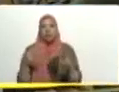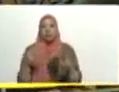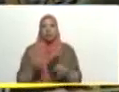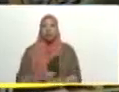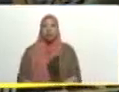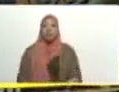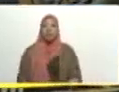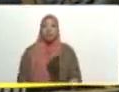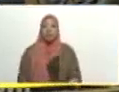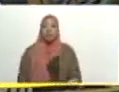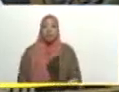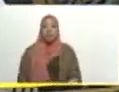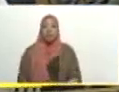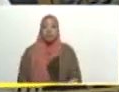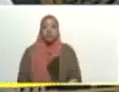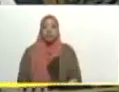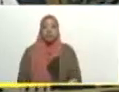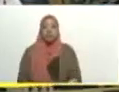Young,